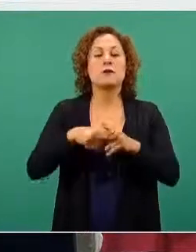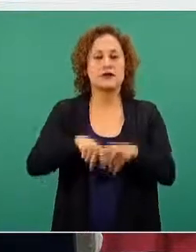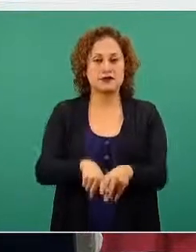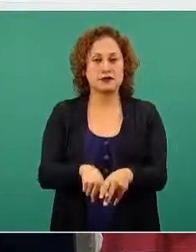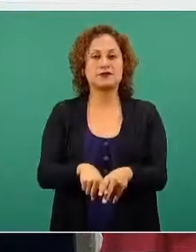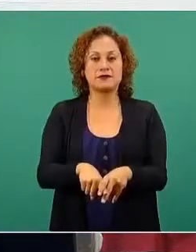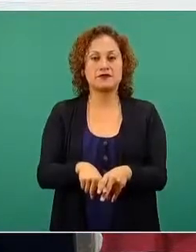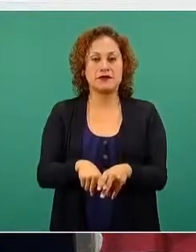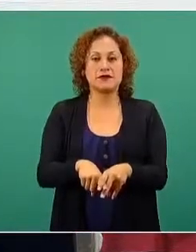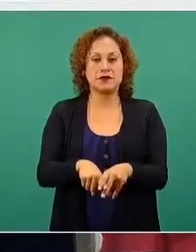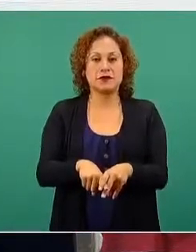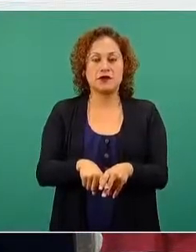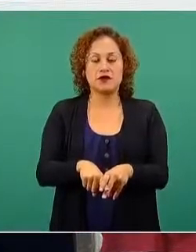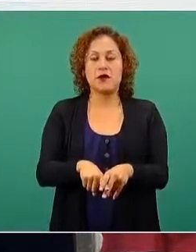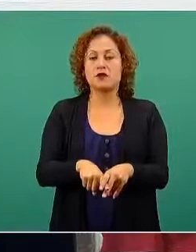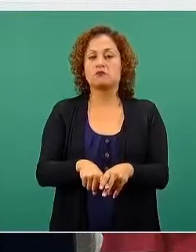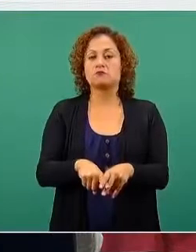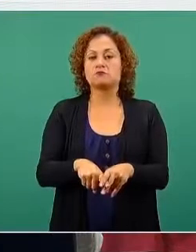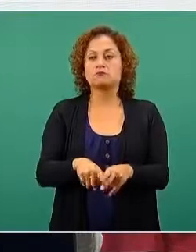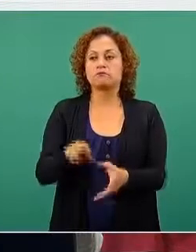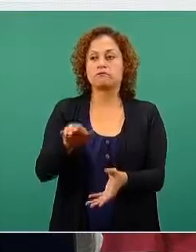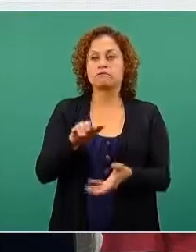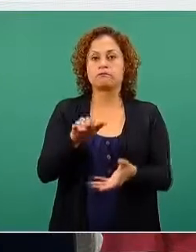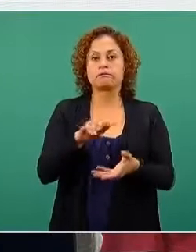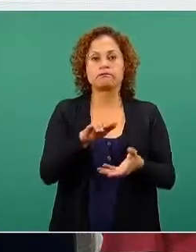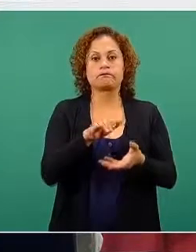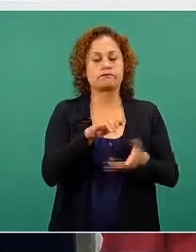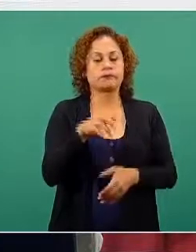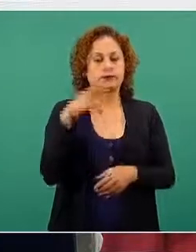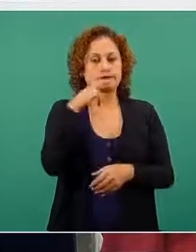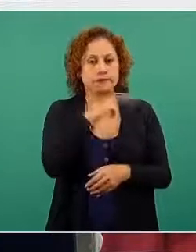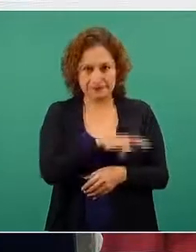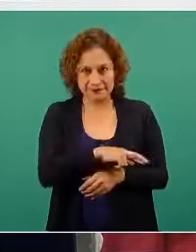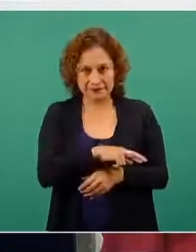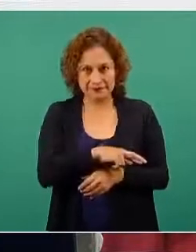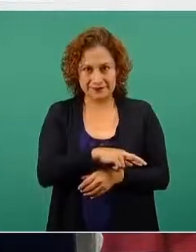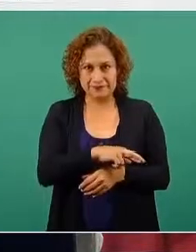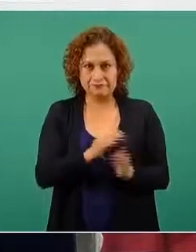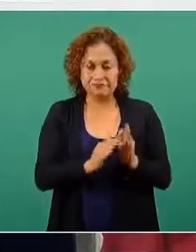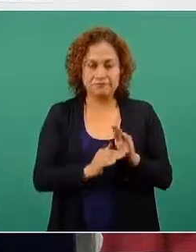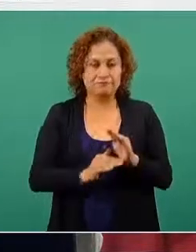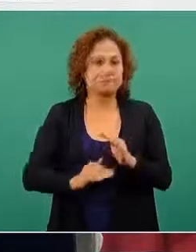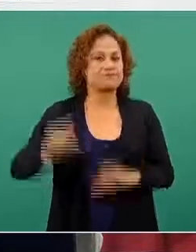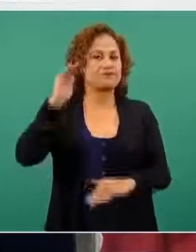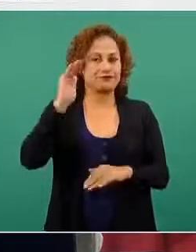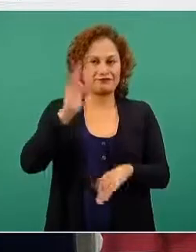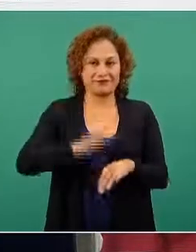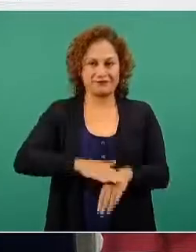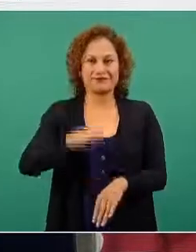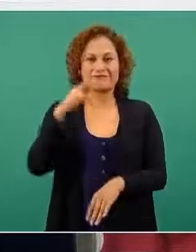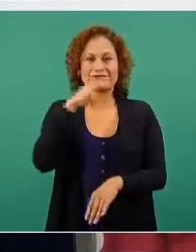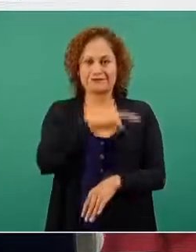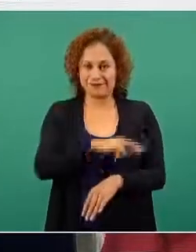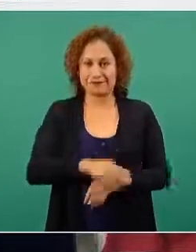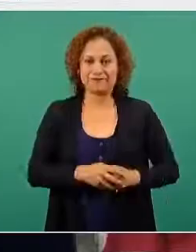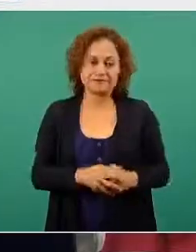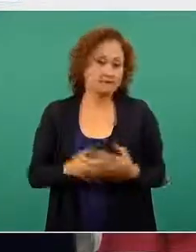rápida expansión del programa, después de la calibración, fue aquí y se puede ver la rápida expansión del programa. Entre